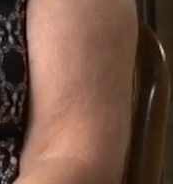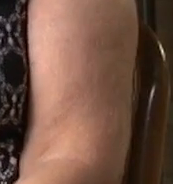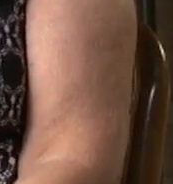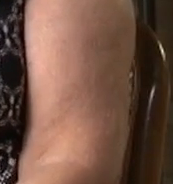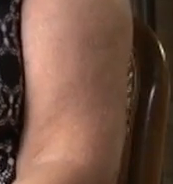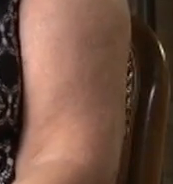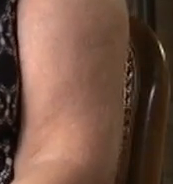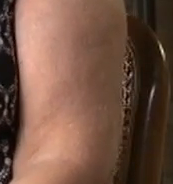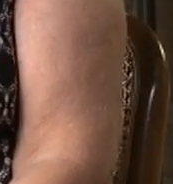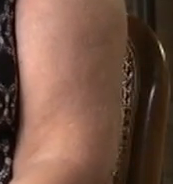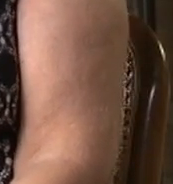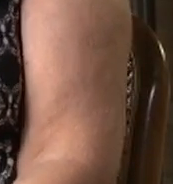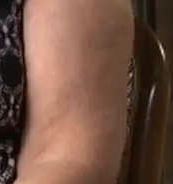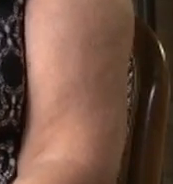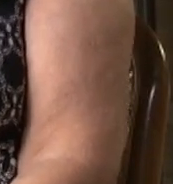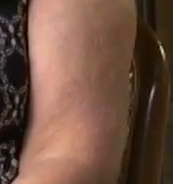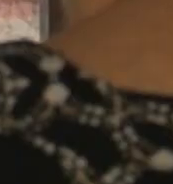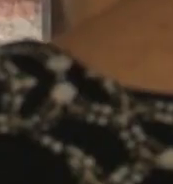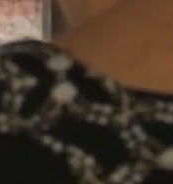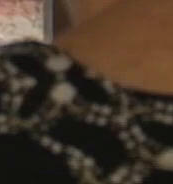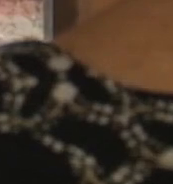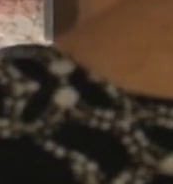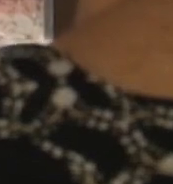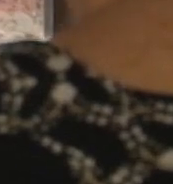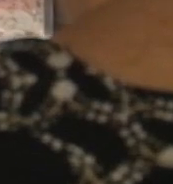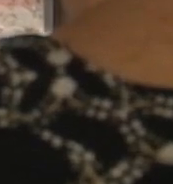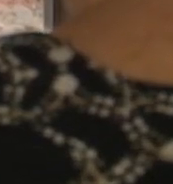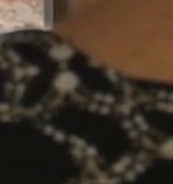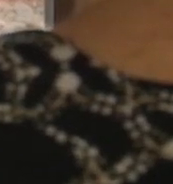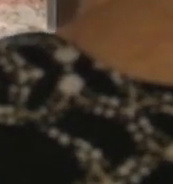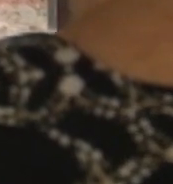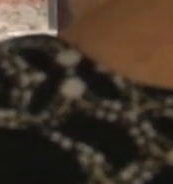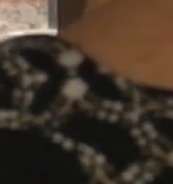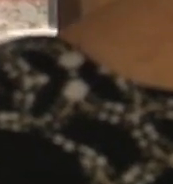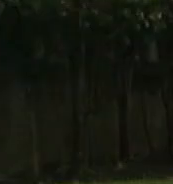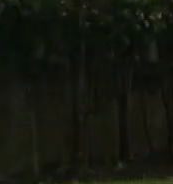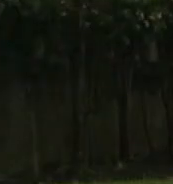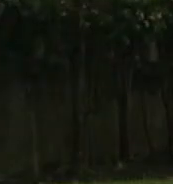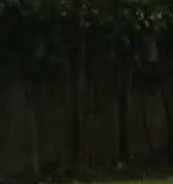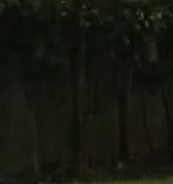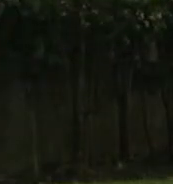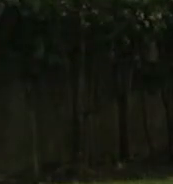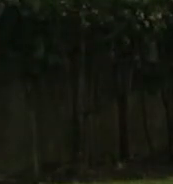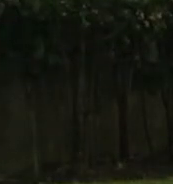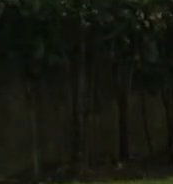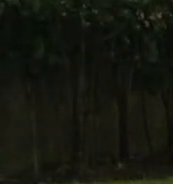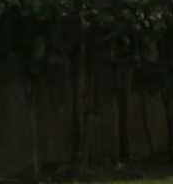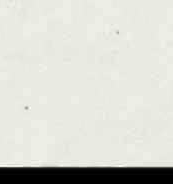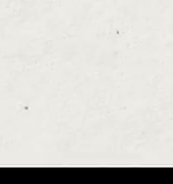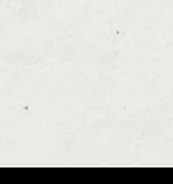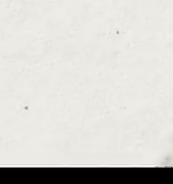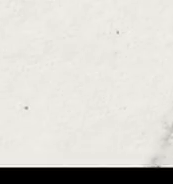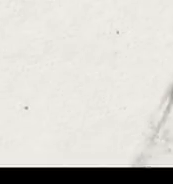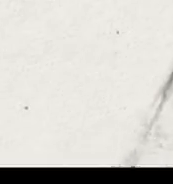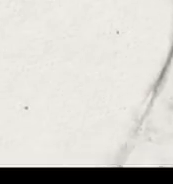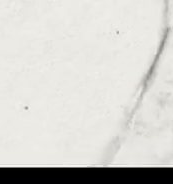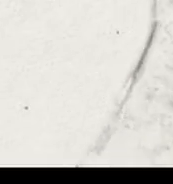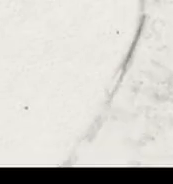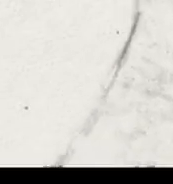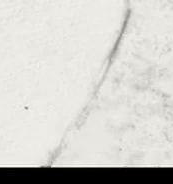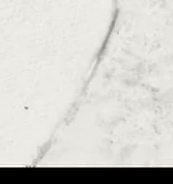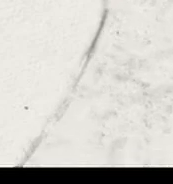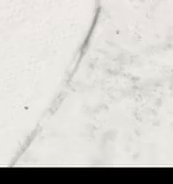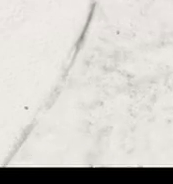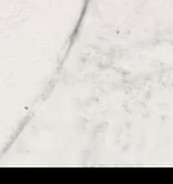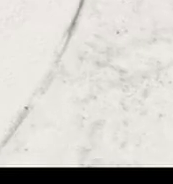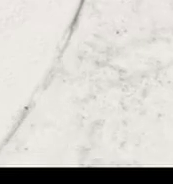libro Super Mappy y la Cueva de las Palabras. Conoceremos las aventuras de una niña superhéroe quien se emociona